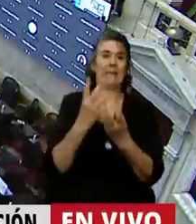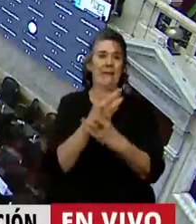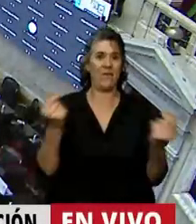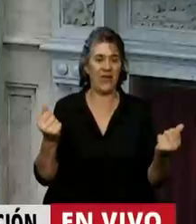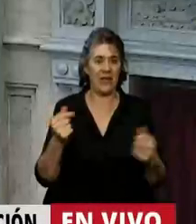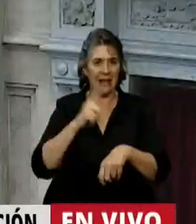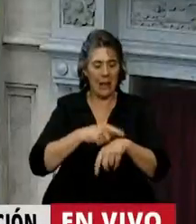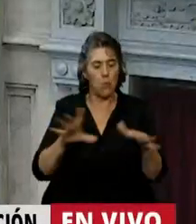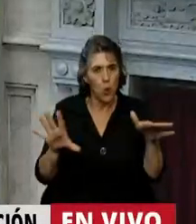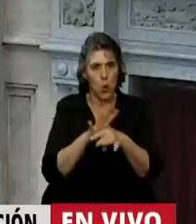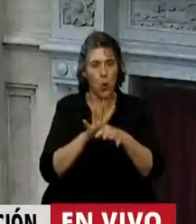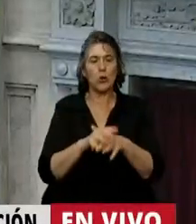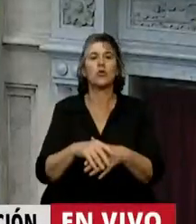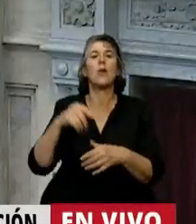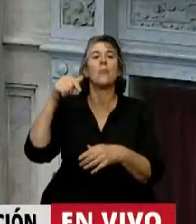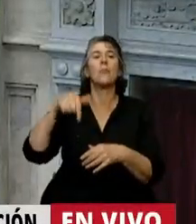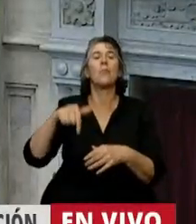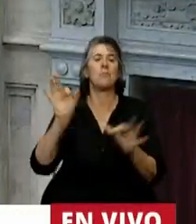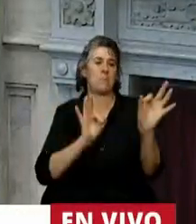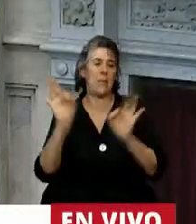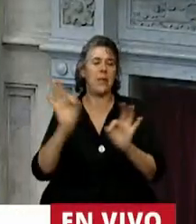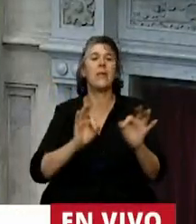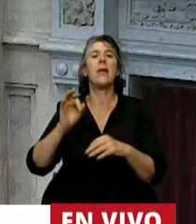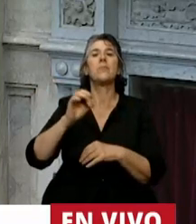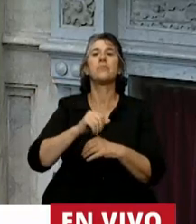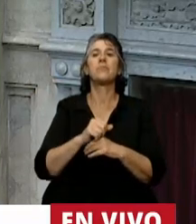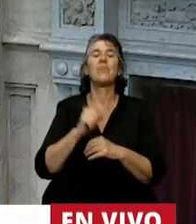Diputada Ximena García, en el uso de la palabra.